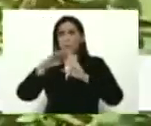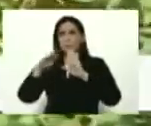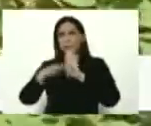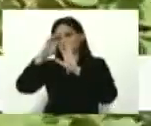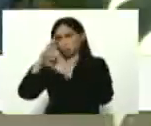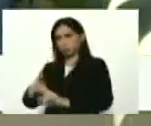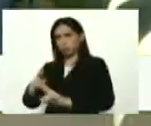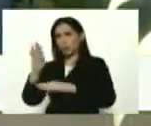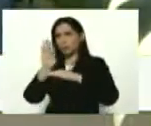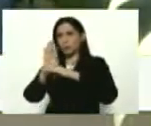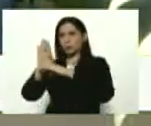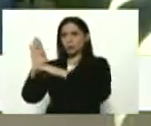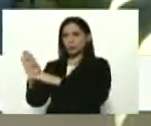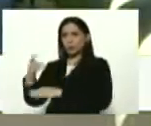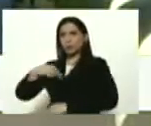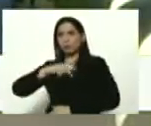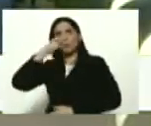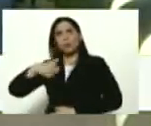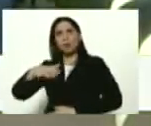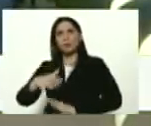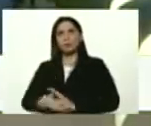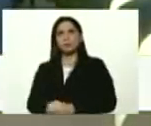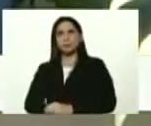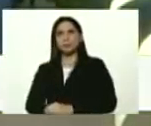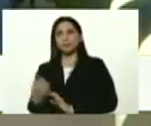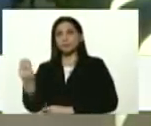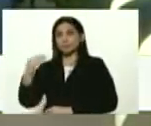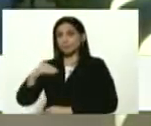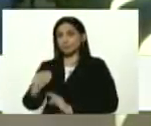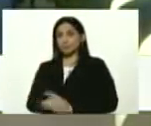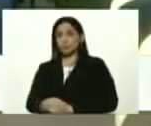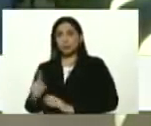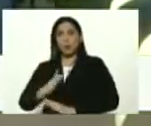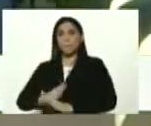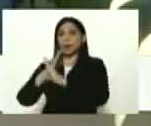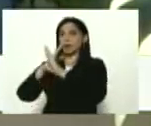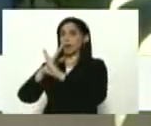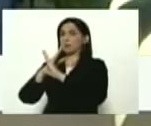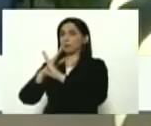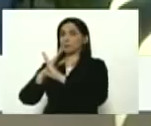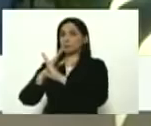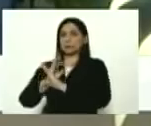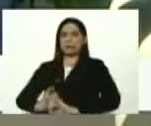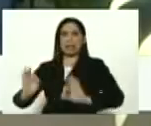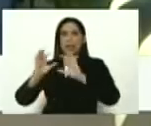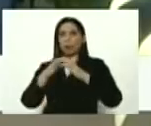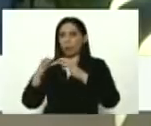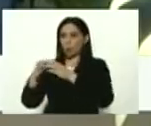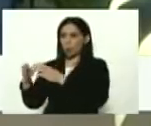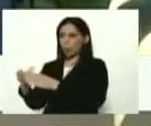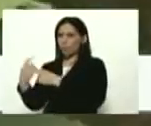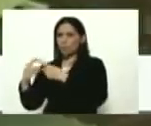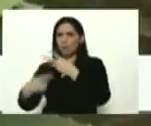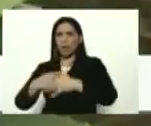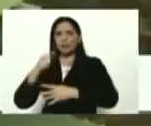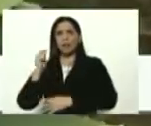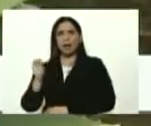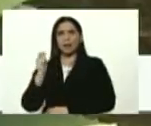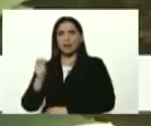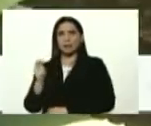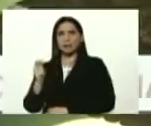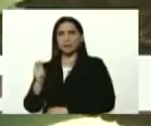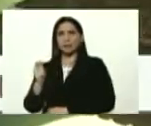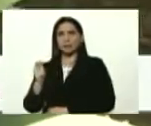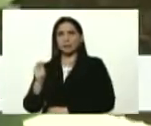con la protección de nuestro pueblo y además que no han parado en organizarse para diversas tareas. Una